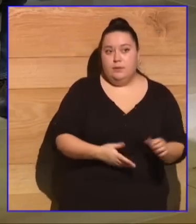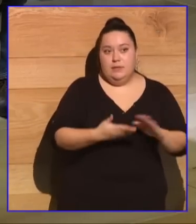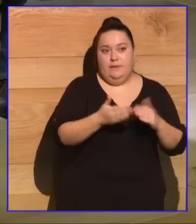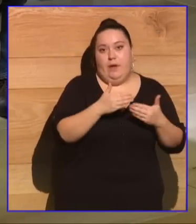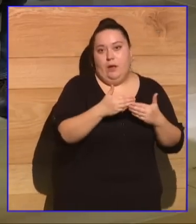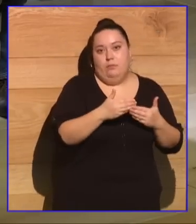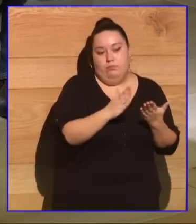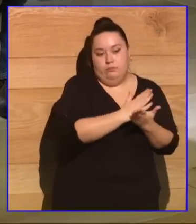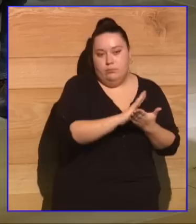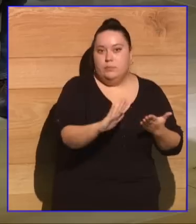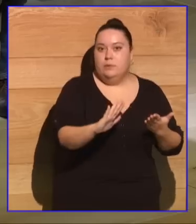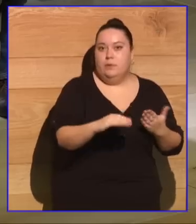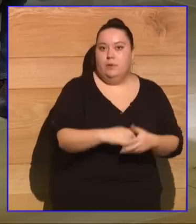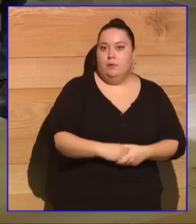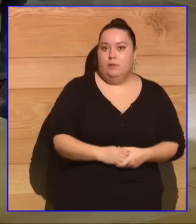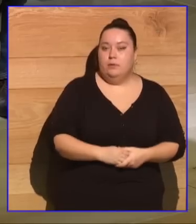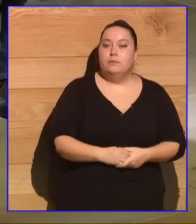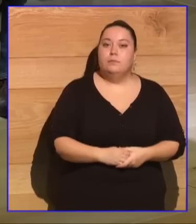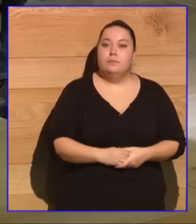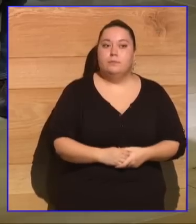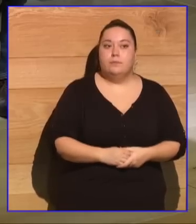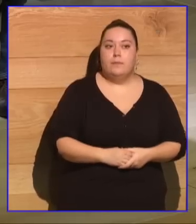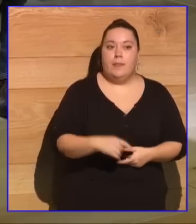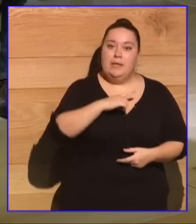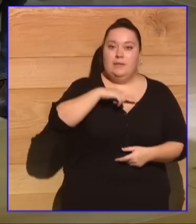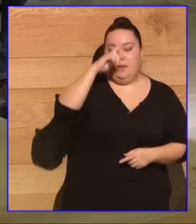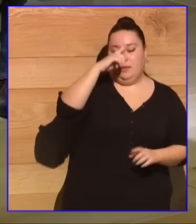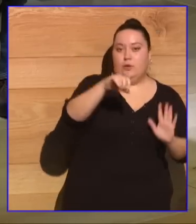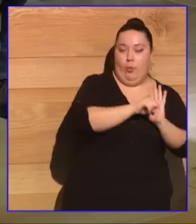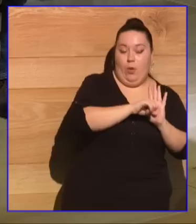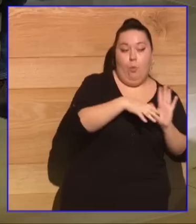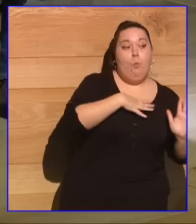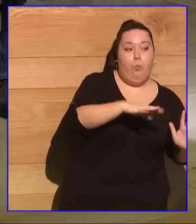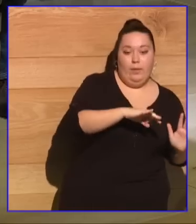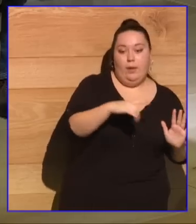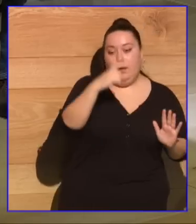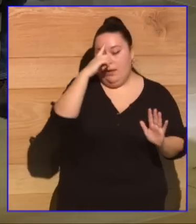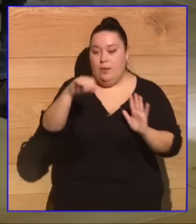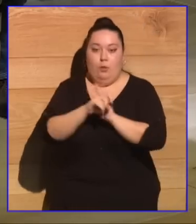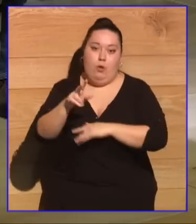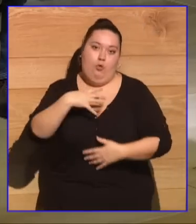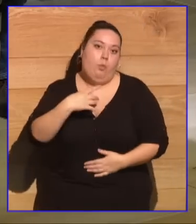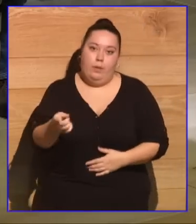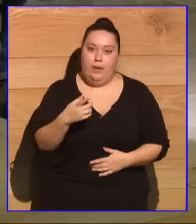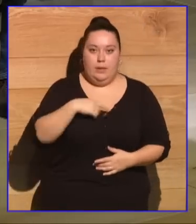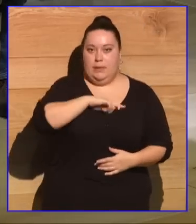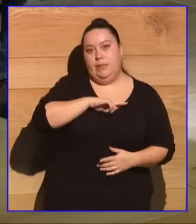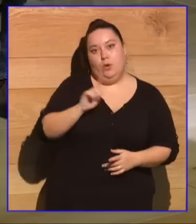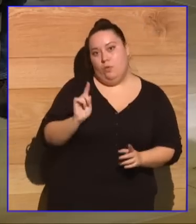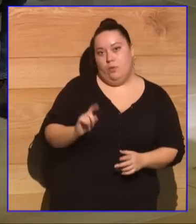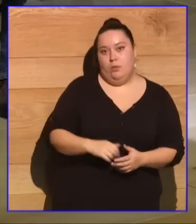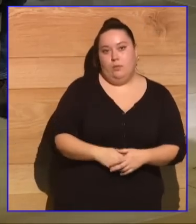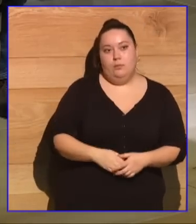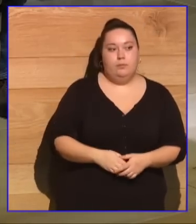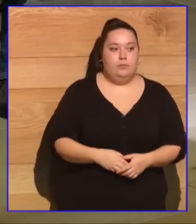raya entre los que el que se puede sentir traumatizado y el que no. Y en Estamos todo hablando caso, del muro, no hables de poner una raya, ¿vale? O